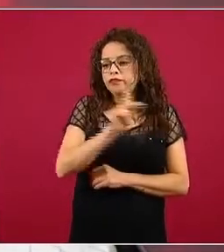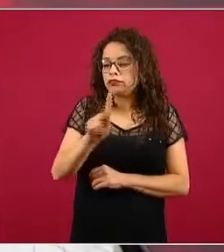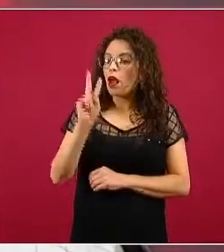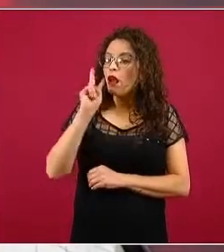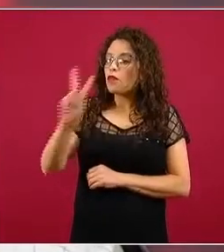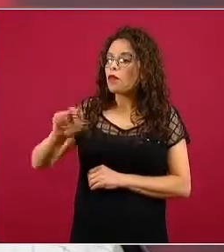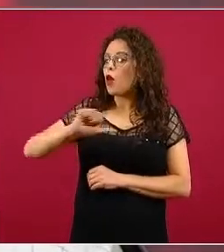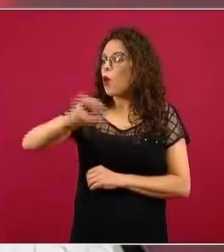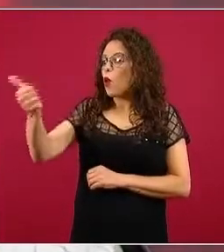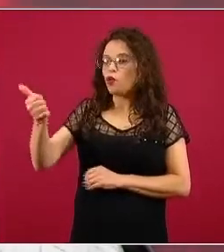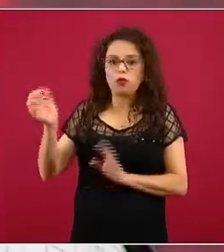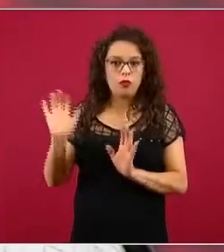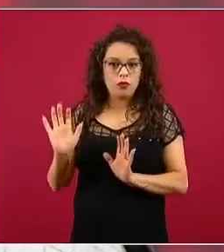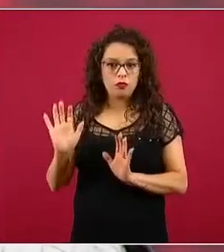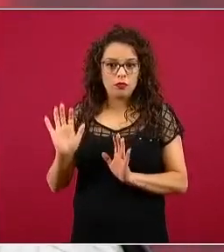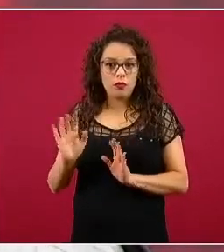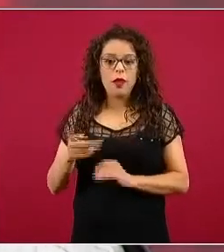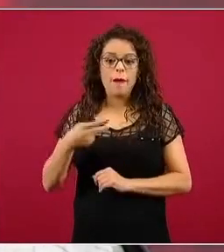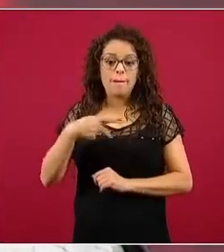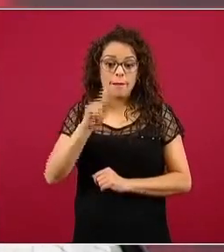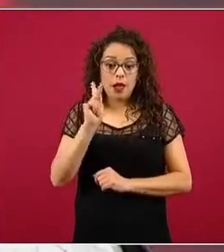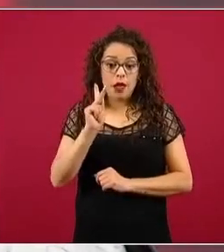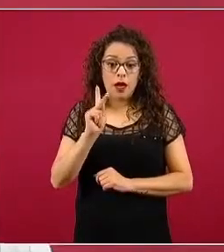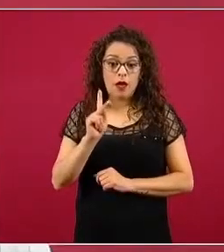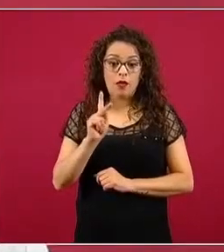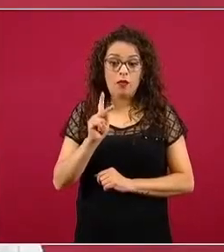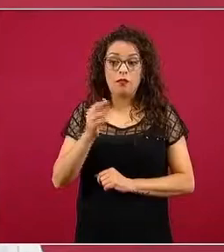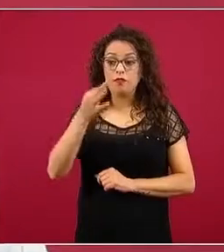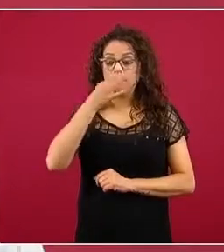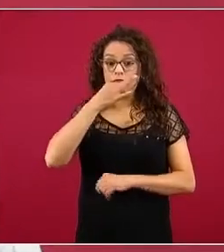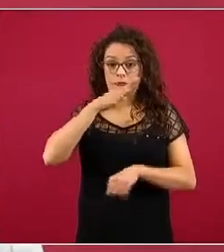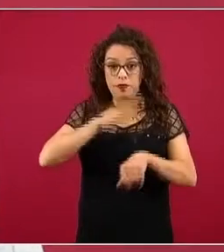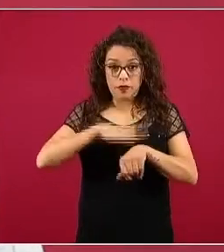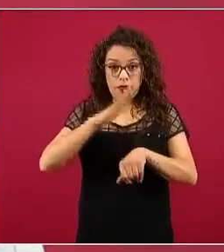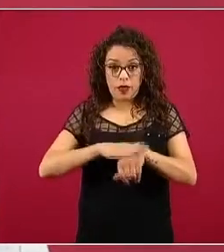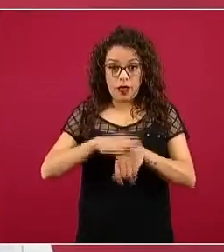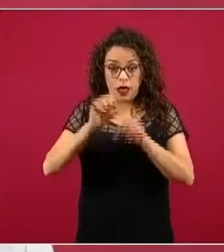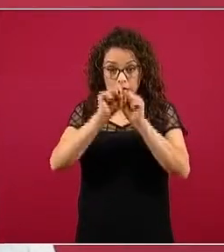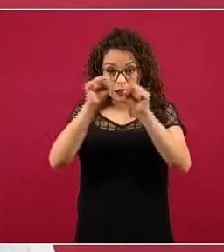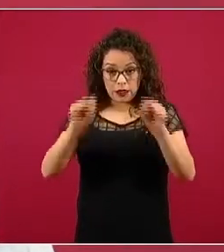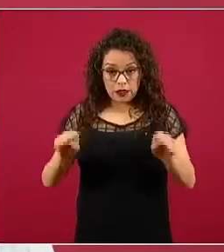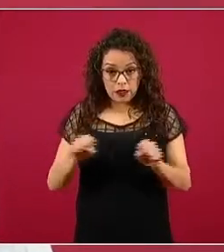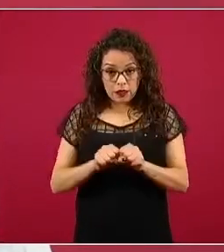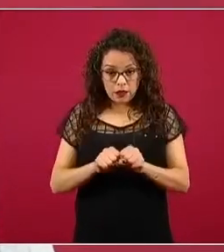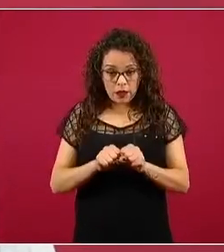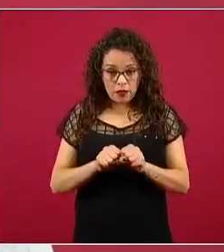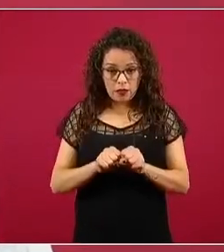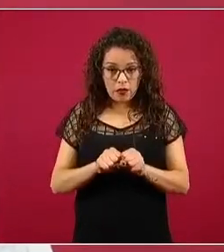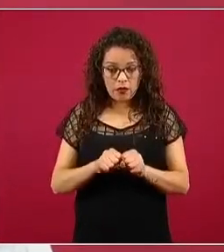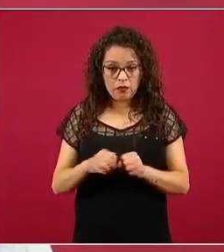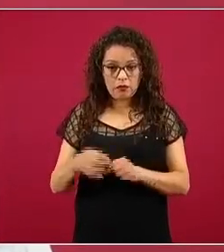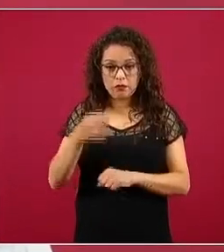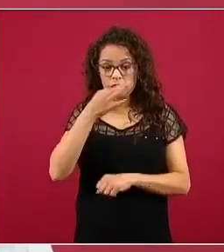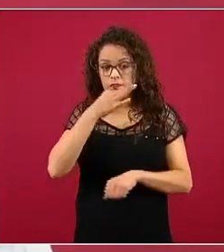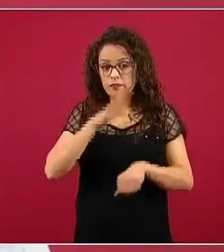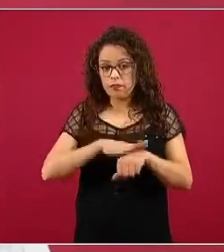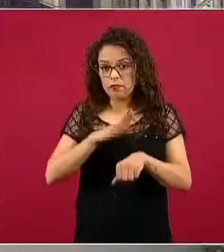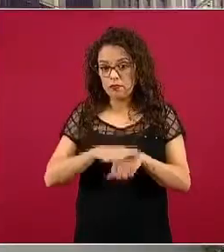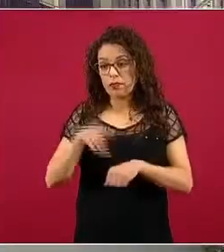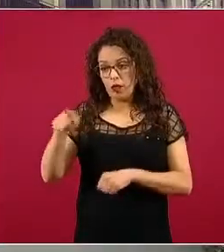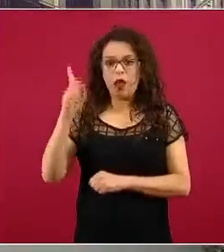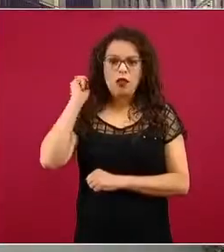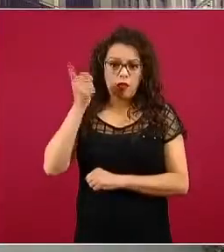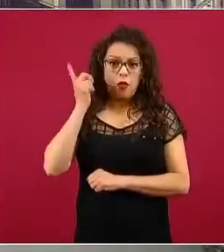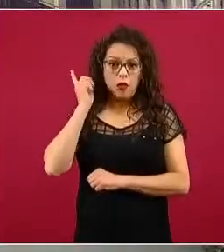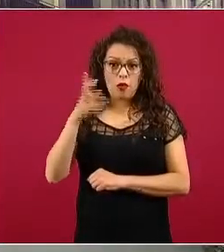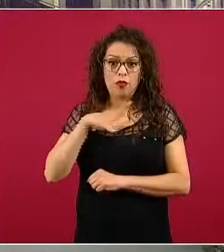otras áreas, pero reitero, por lo menos un alertamiento por parte del sistema que en su momento está todos los días integrando